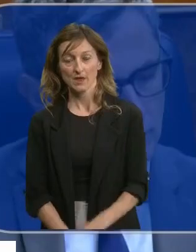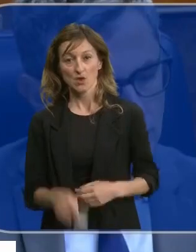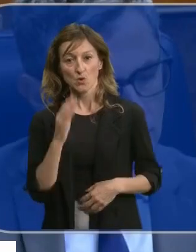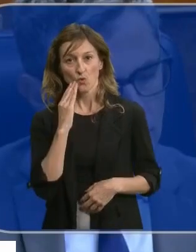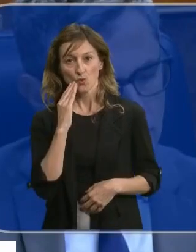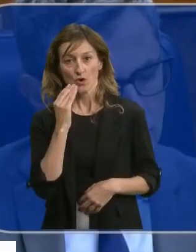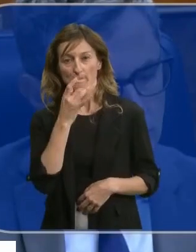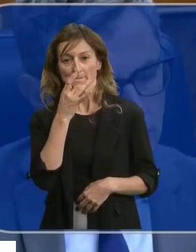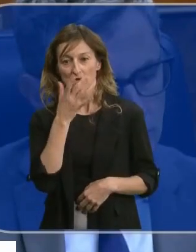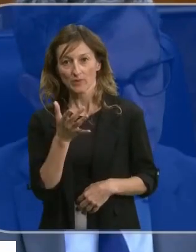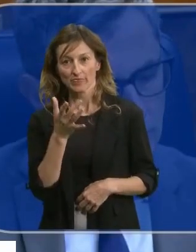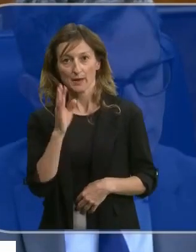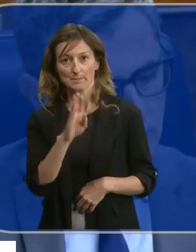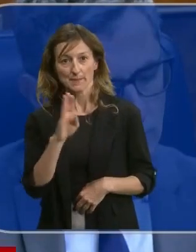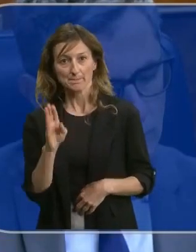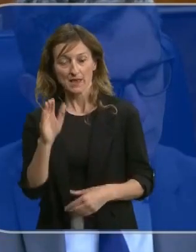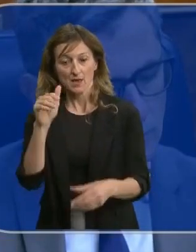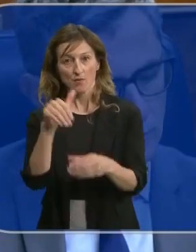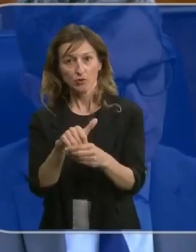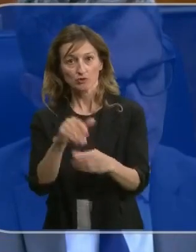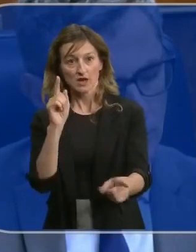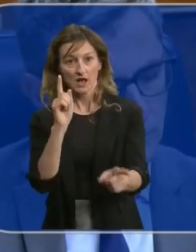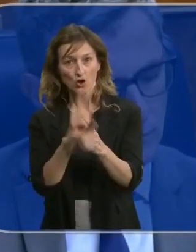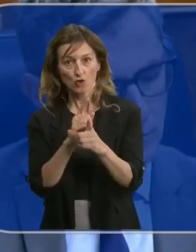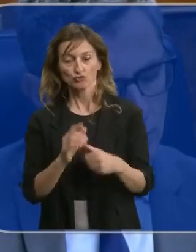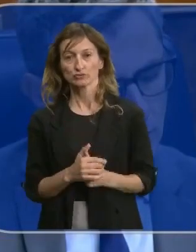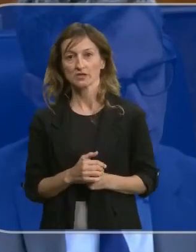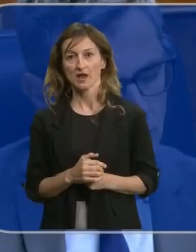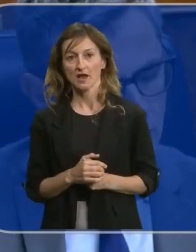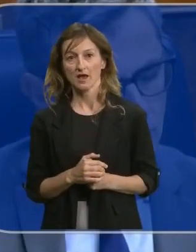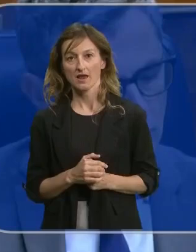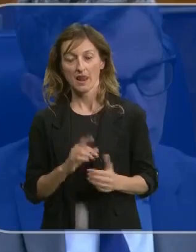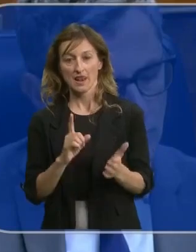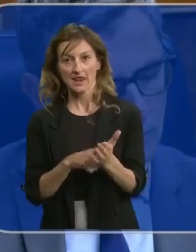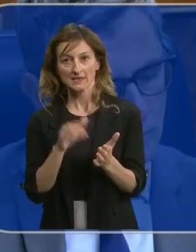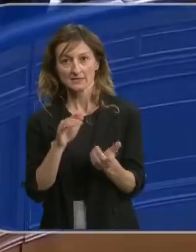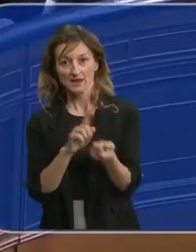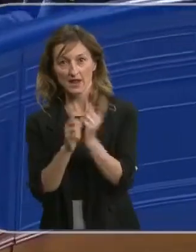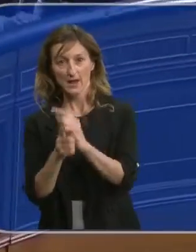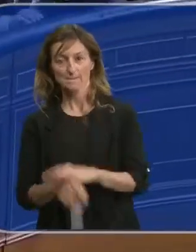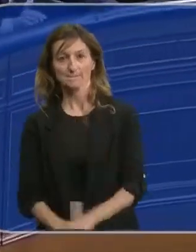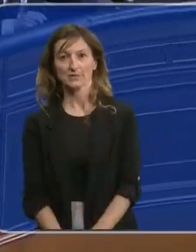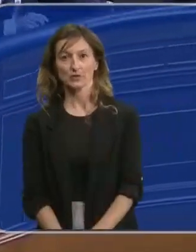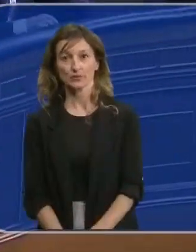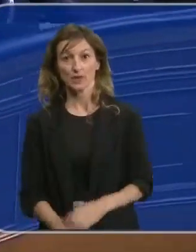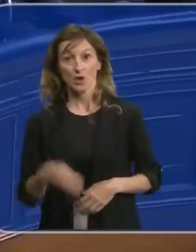en julio que el partido Popular votara en contra del cambio de la ley de extranjera